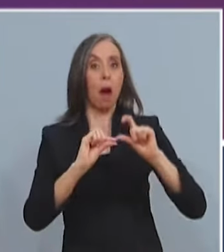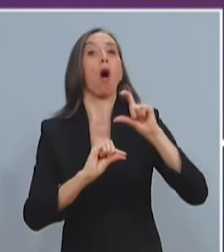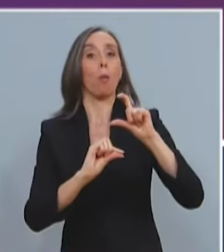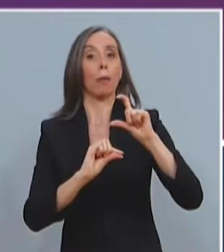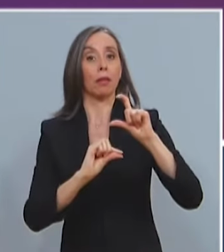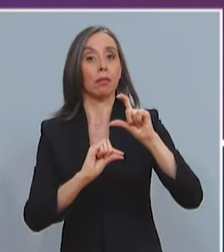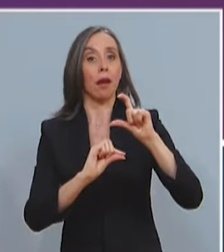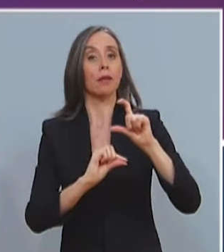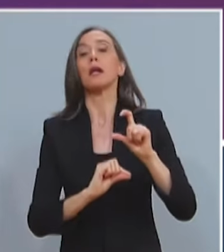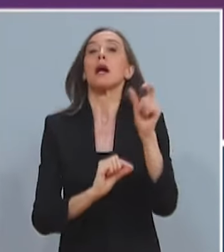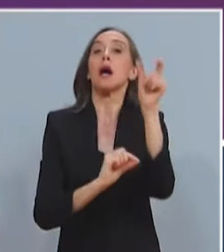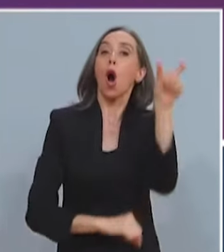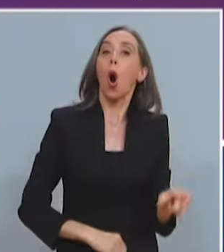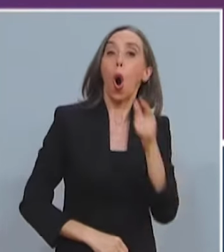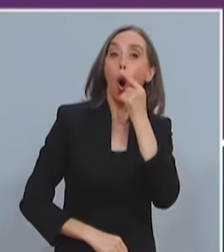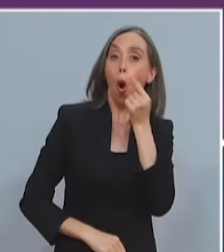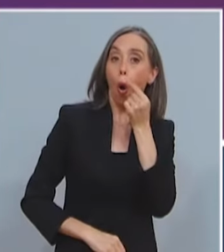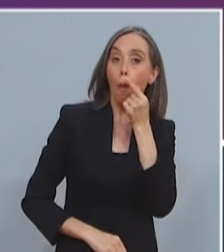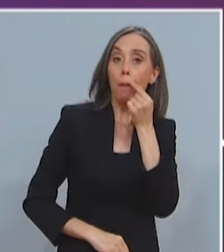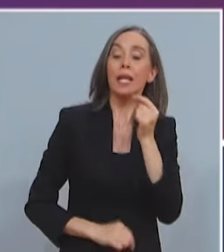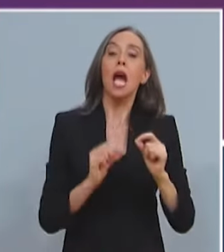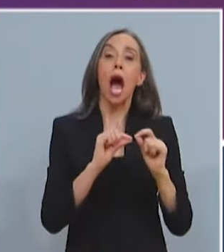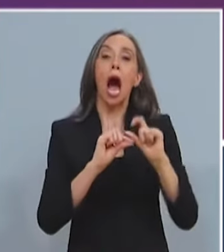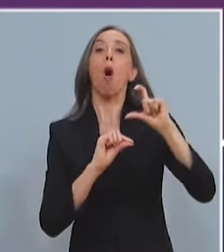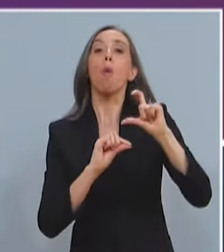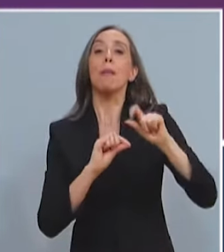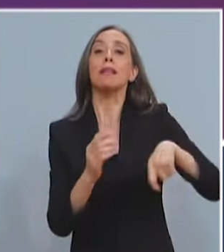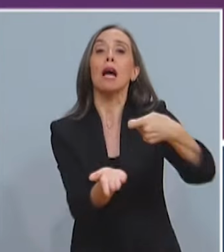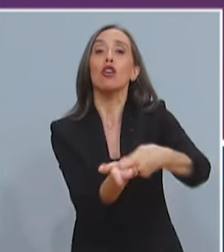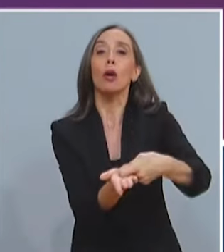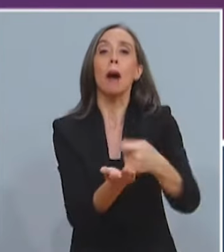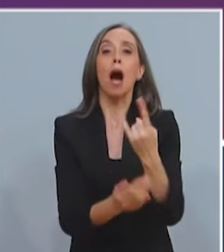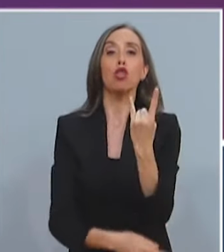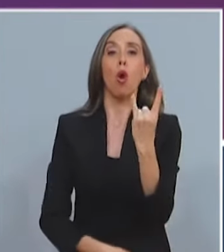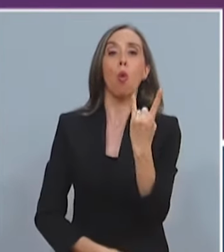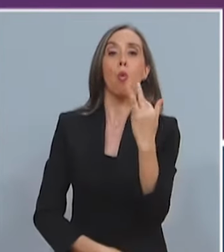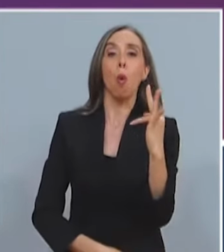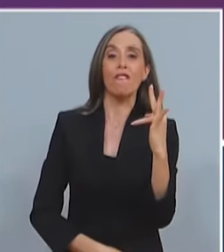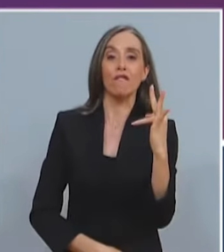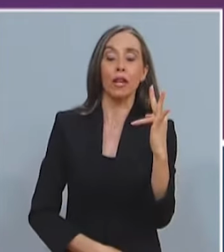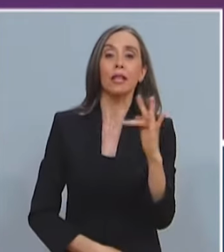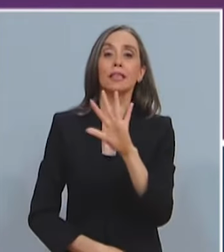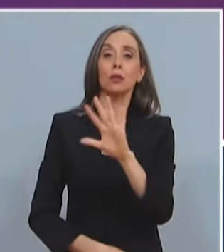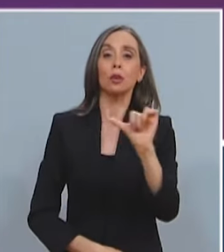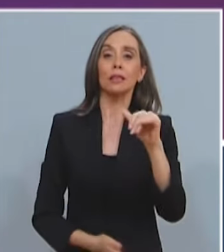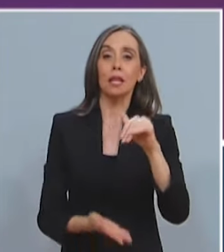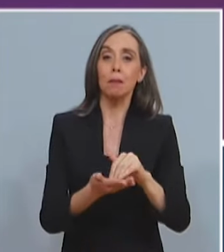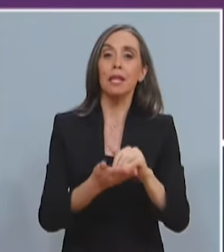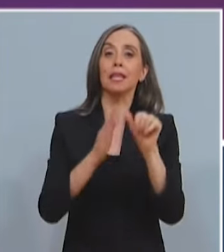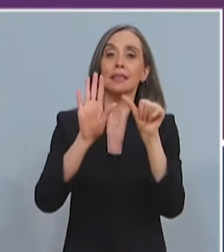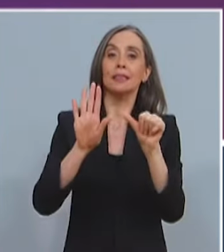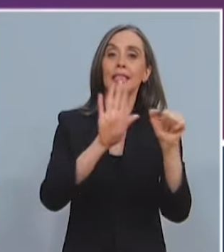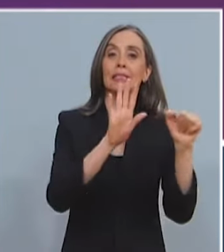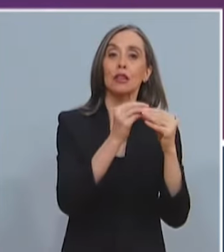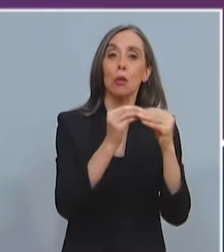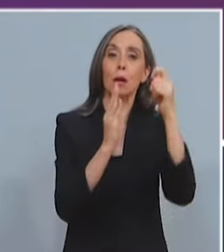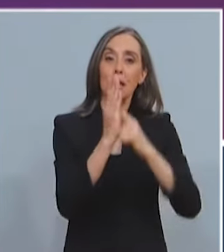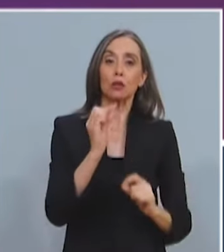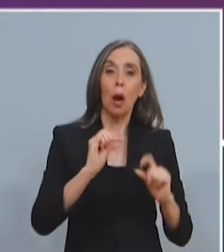en el caso de los hombres este aumento será de dos veces es decir 56 mil seiscientos pesos